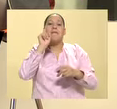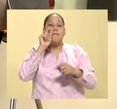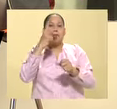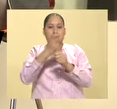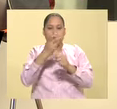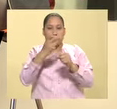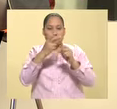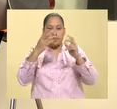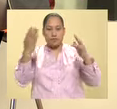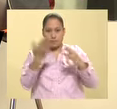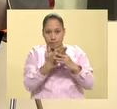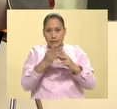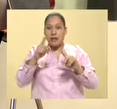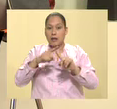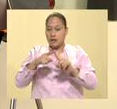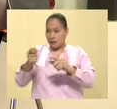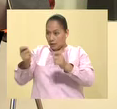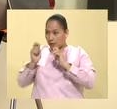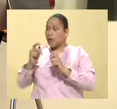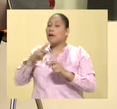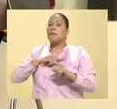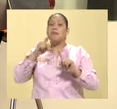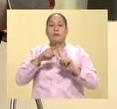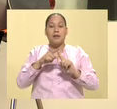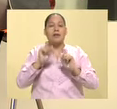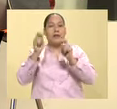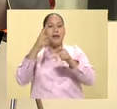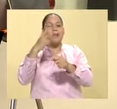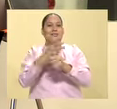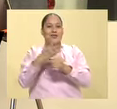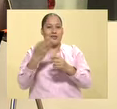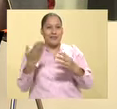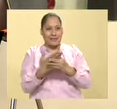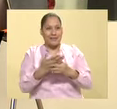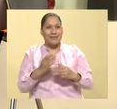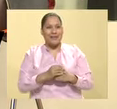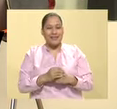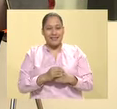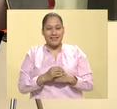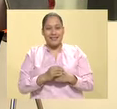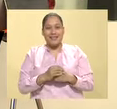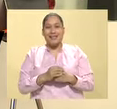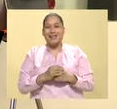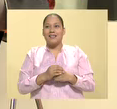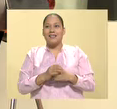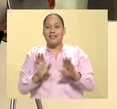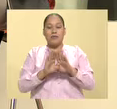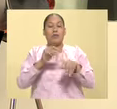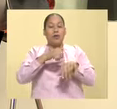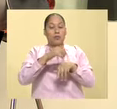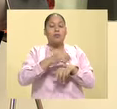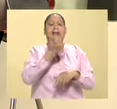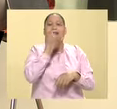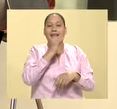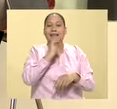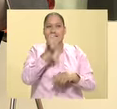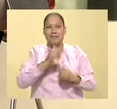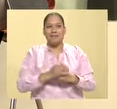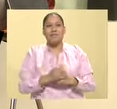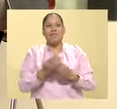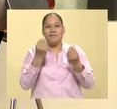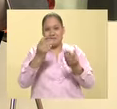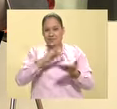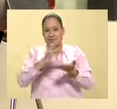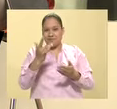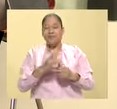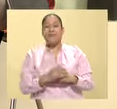esto. ¿Cuál es mi tarea? La segunda parte. Ok, sí, Kiki. Apréndetela para que no nos des más los números, Ok, abogada. está bien. Muchísimas